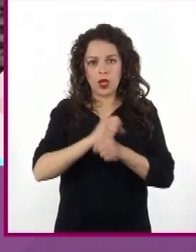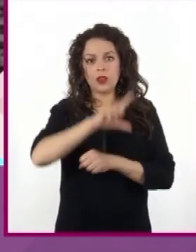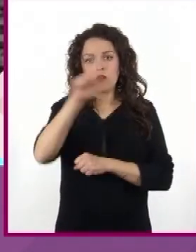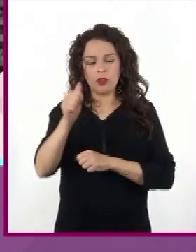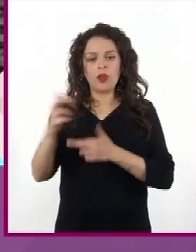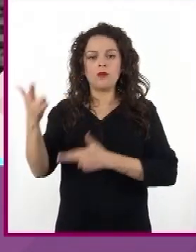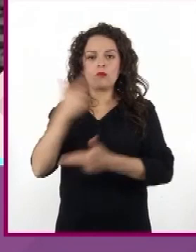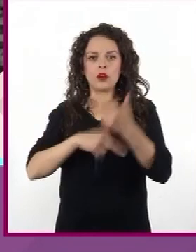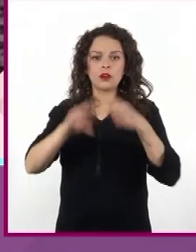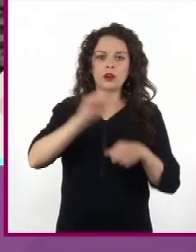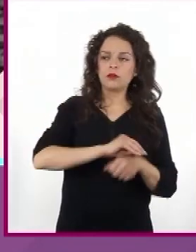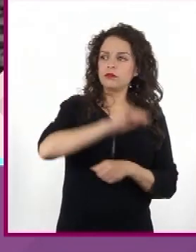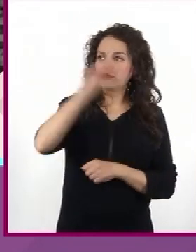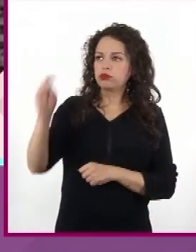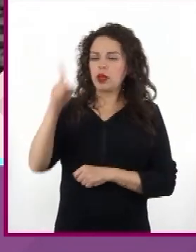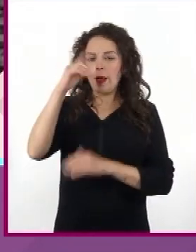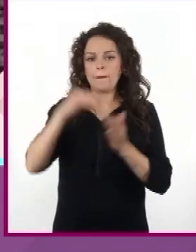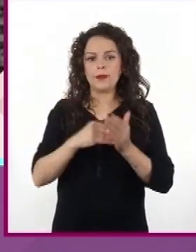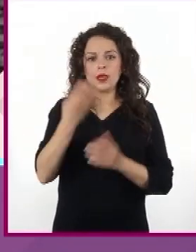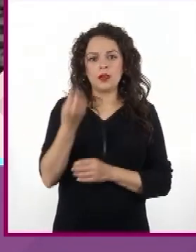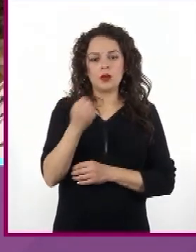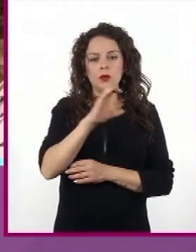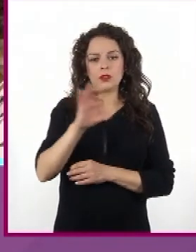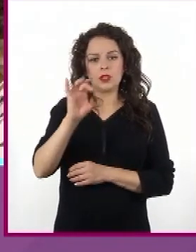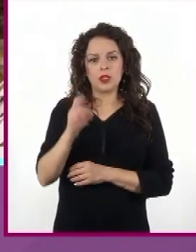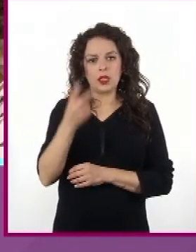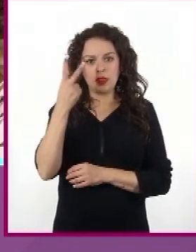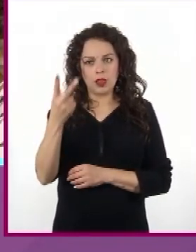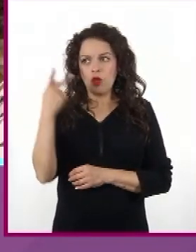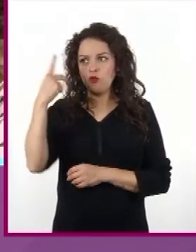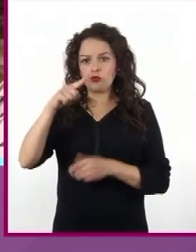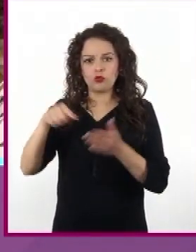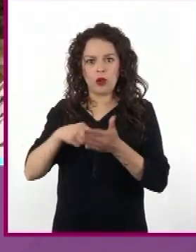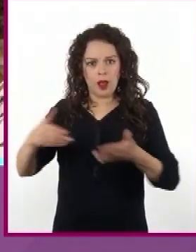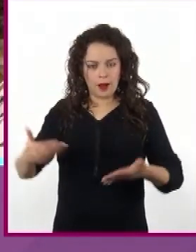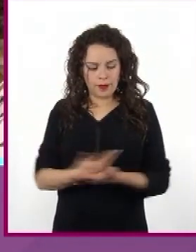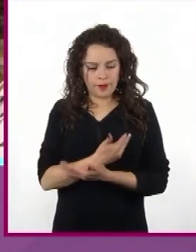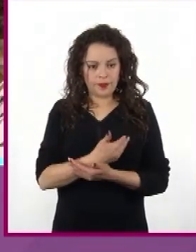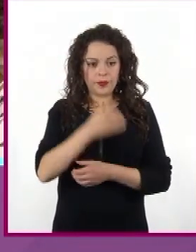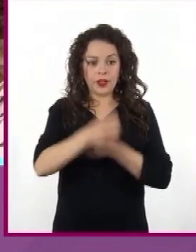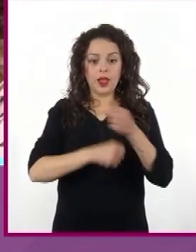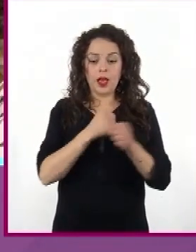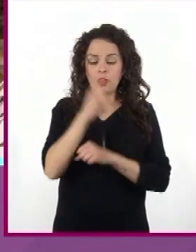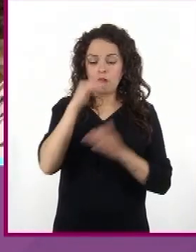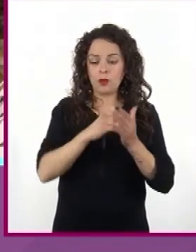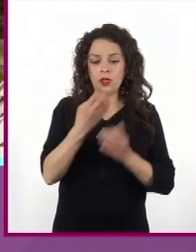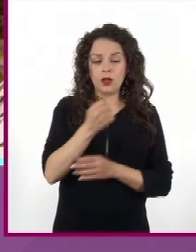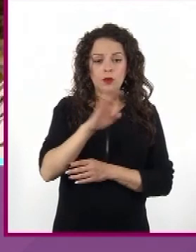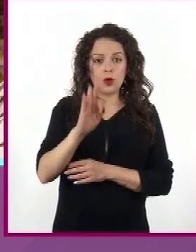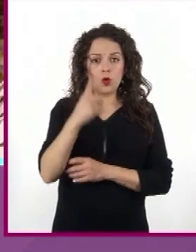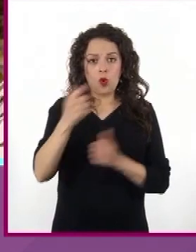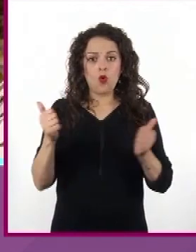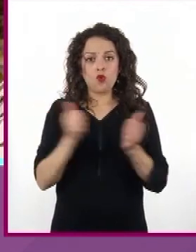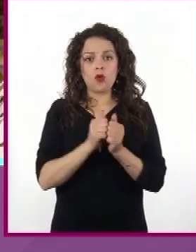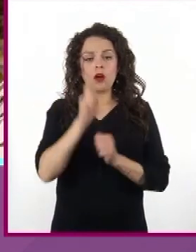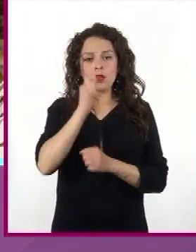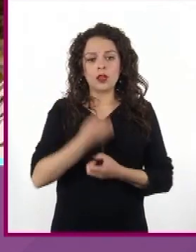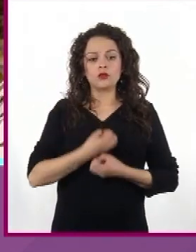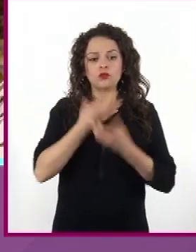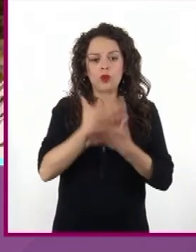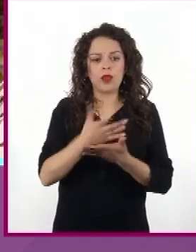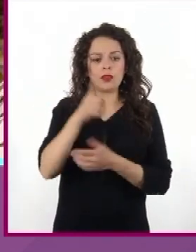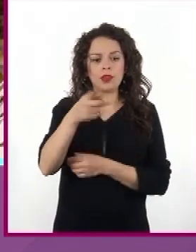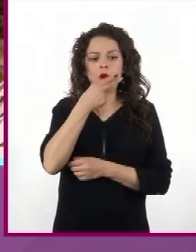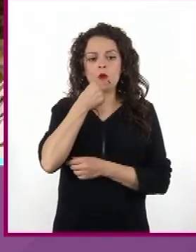ciudad en 1932. Para 1941, ya junto con el poeta francés Benjamin